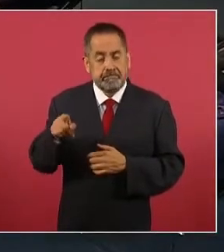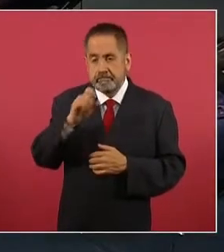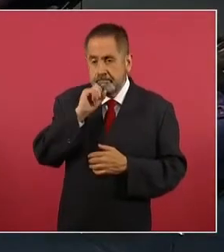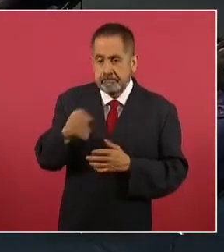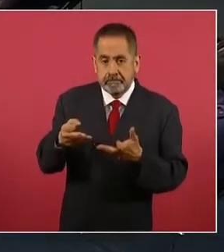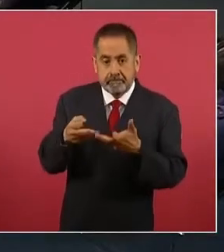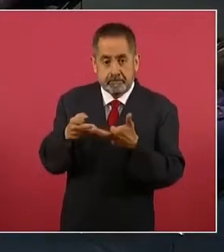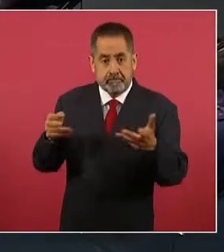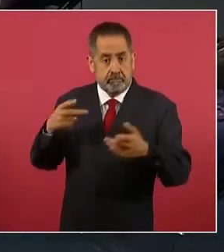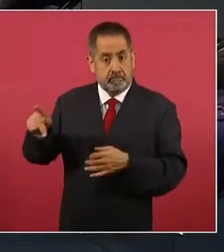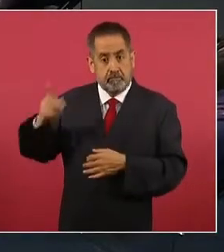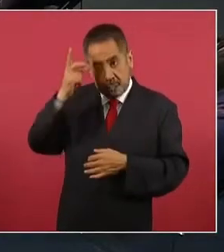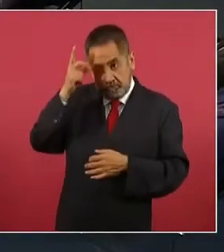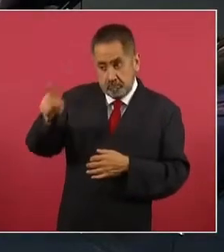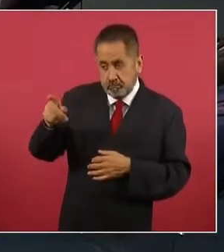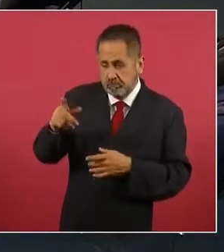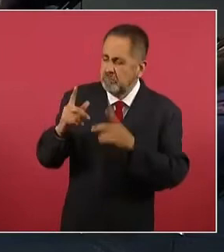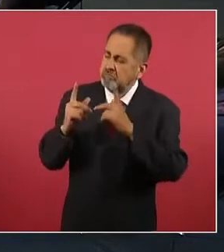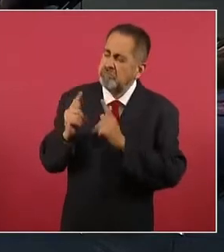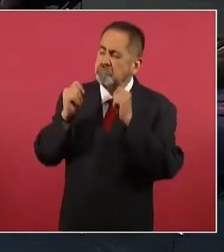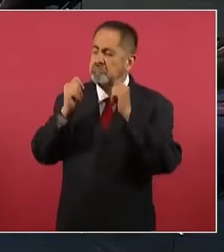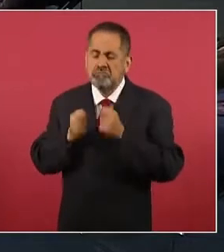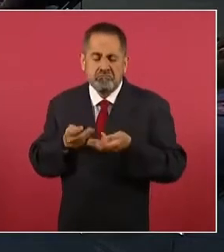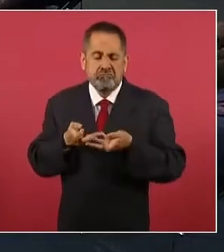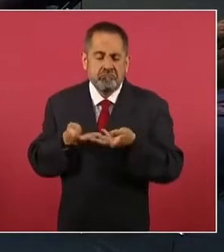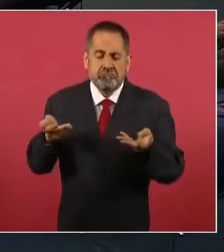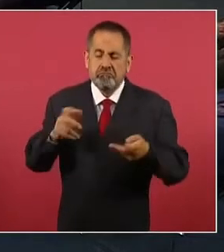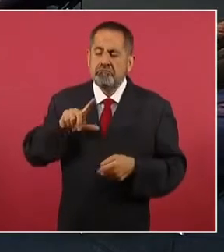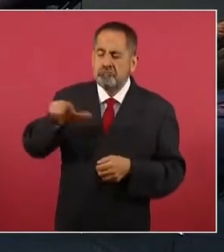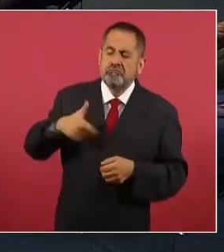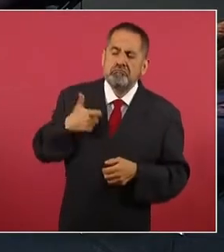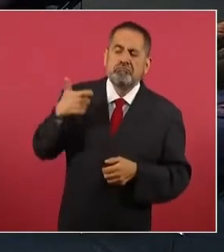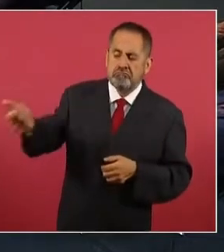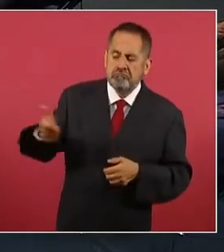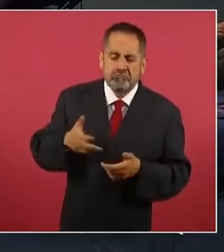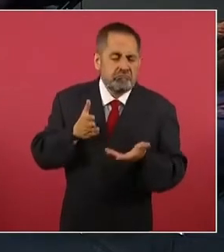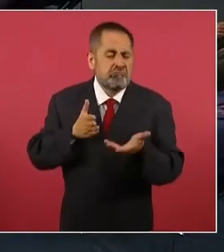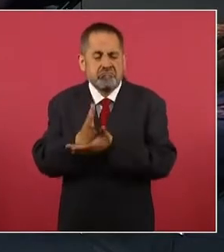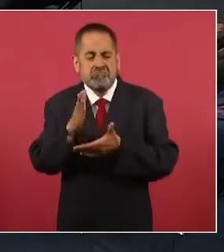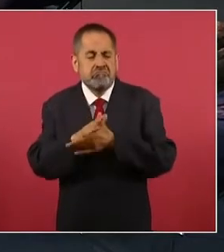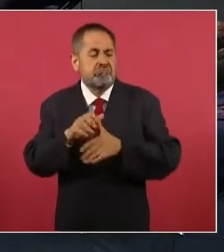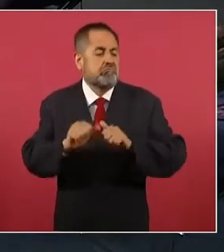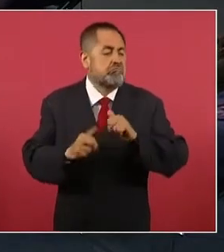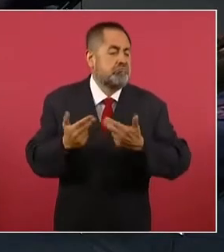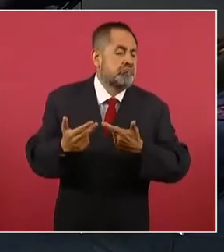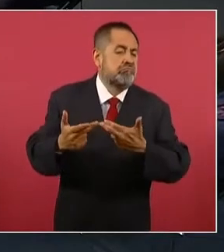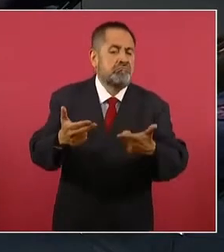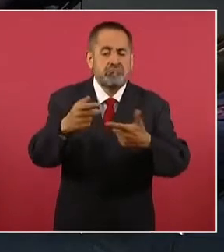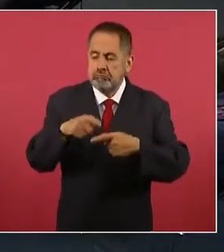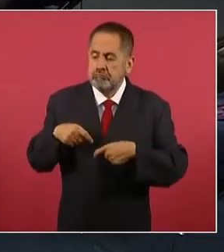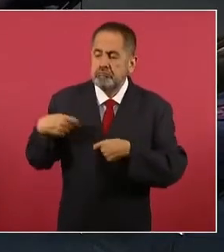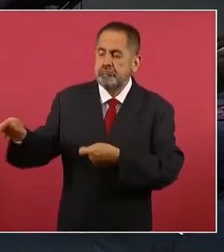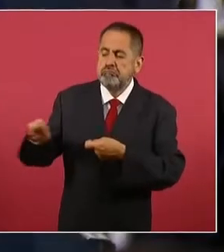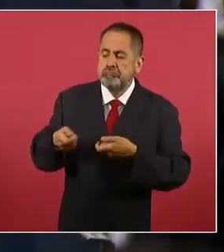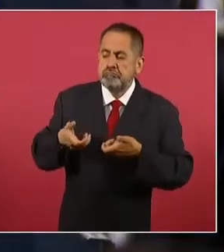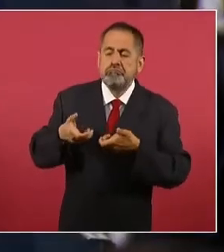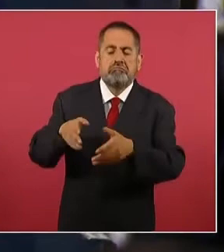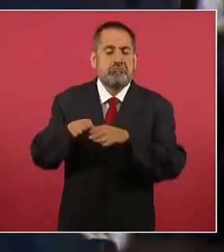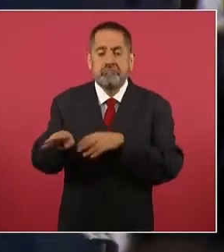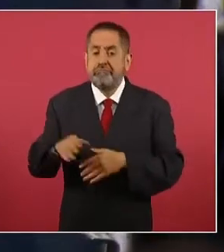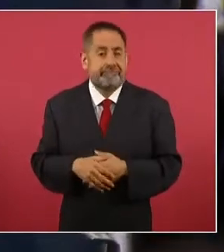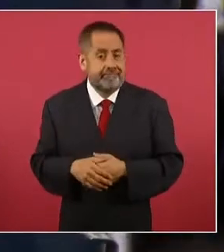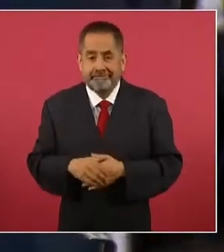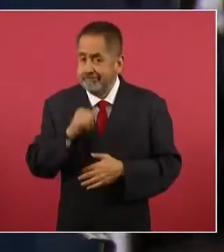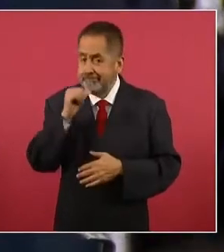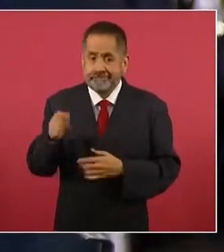propiedades privadas, aduciendo que se les compensaría, se les mejorarían caminos, les destrozaron también